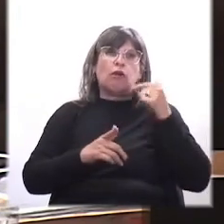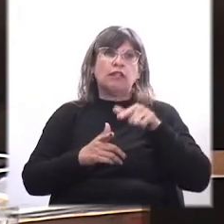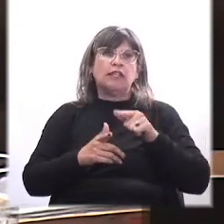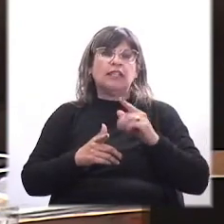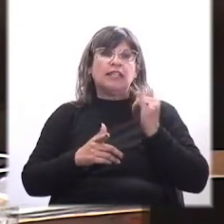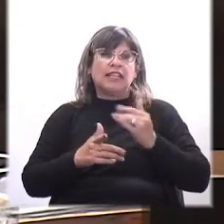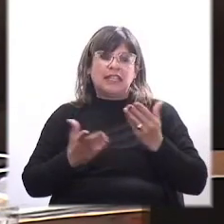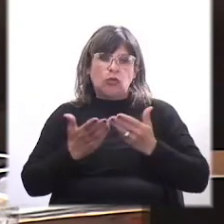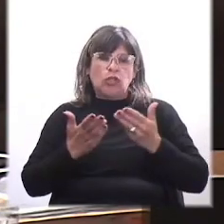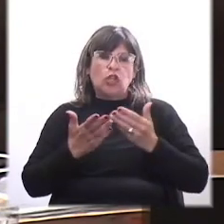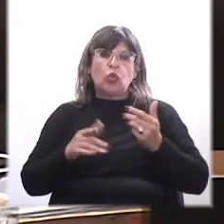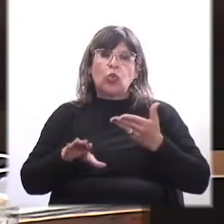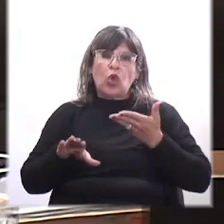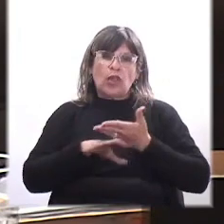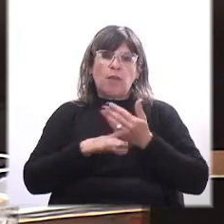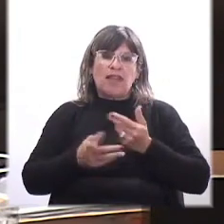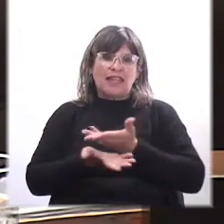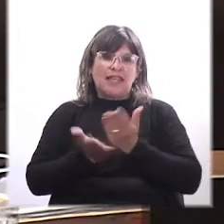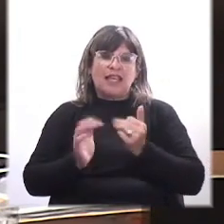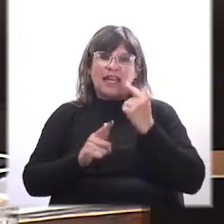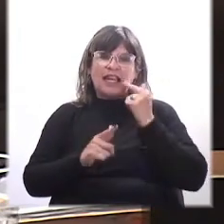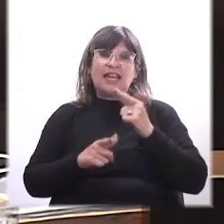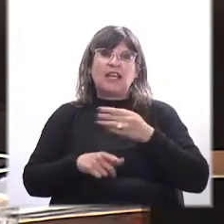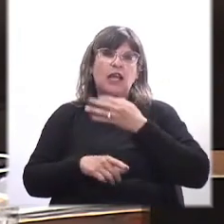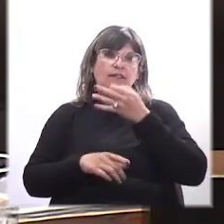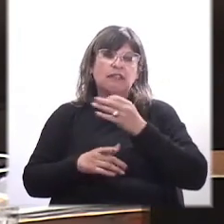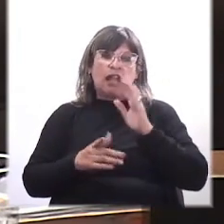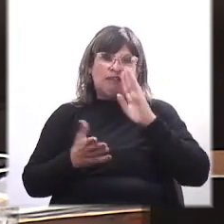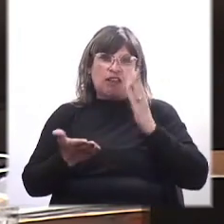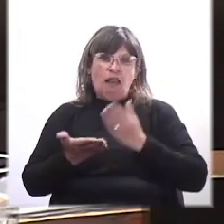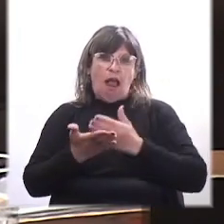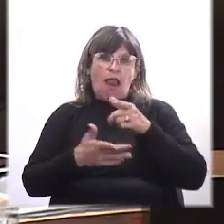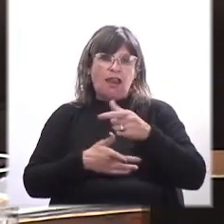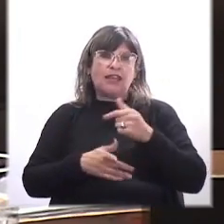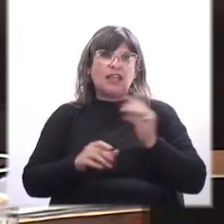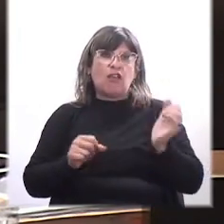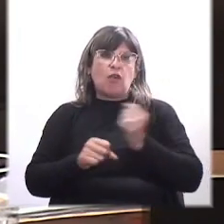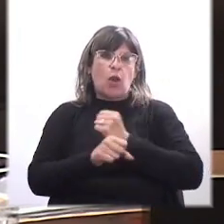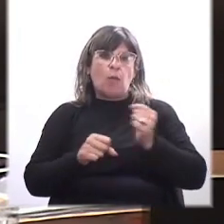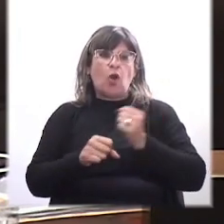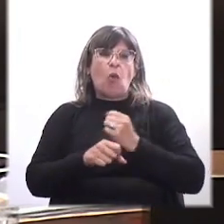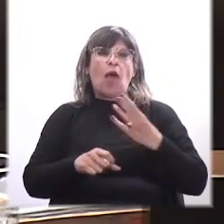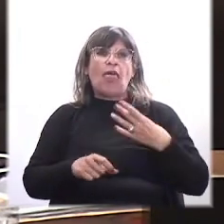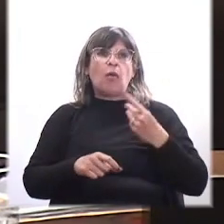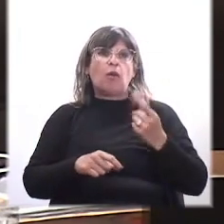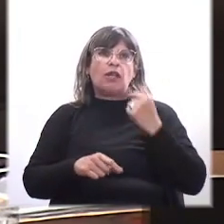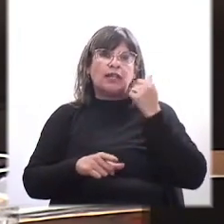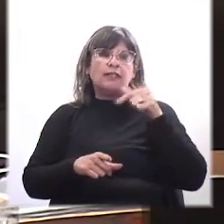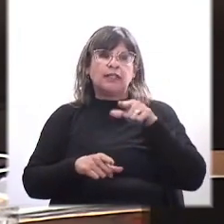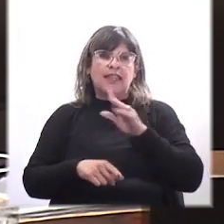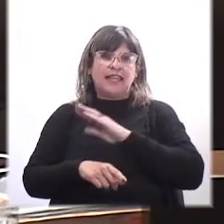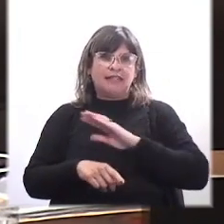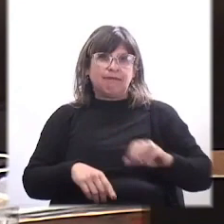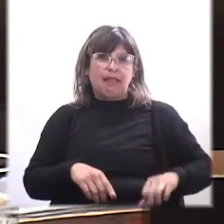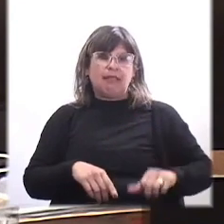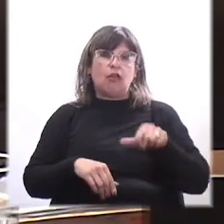de demanda que refleje las versiones finales que fueron aprobadas por el directorio de las entidades